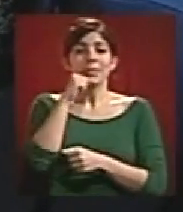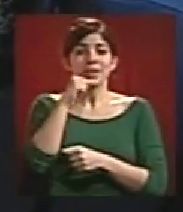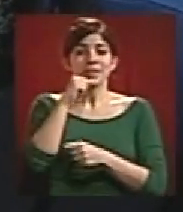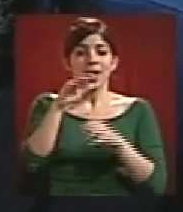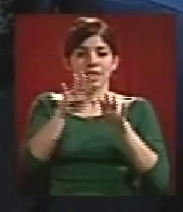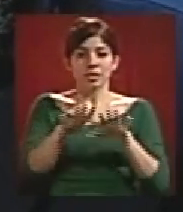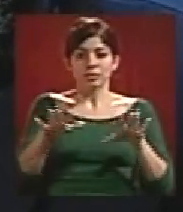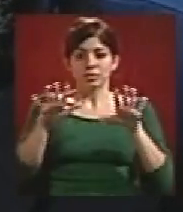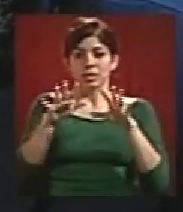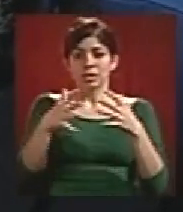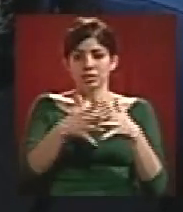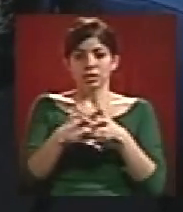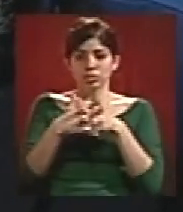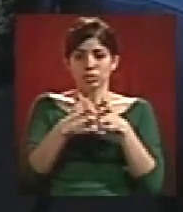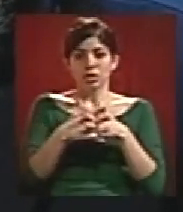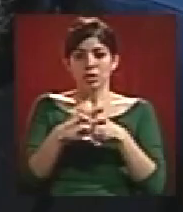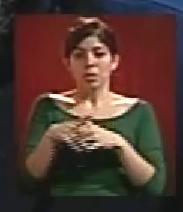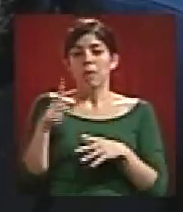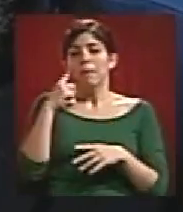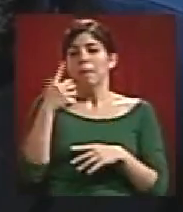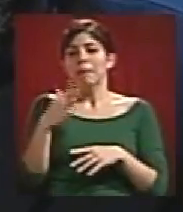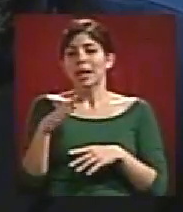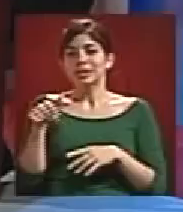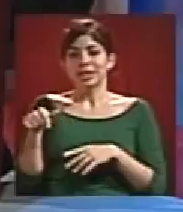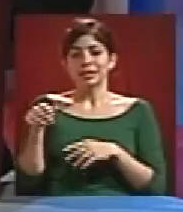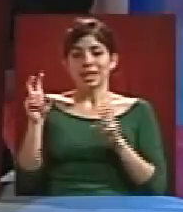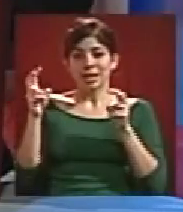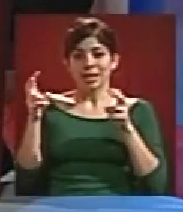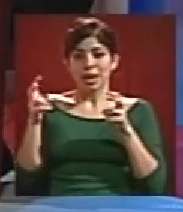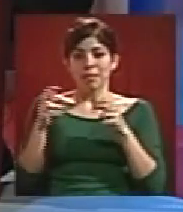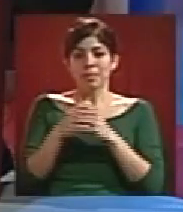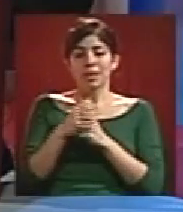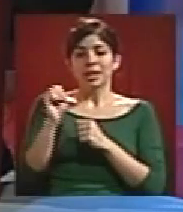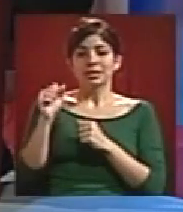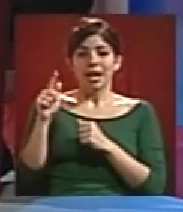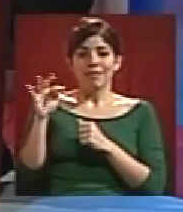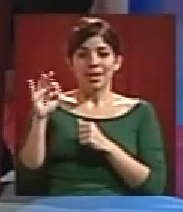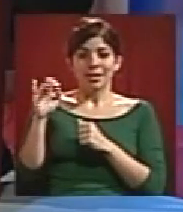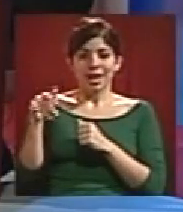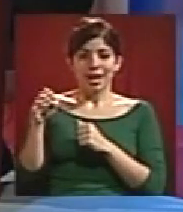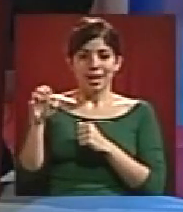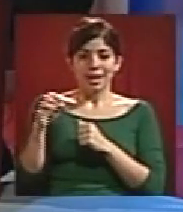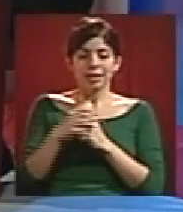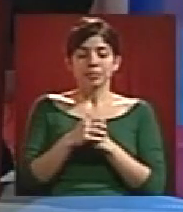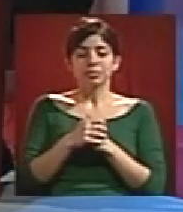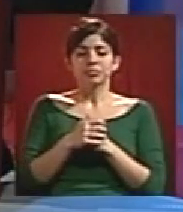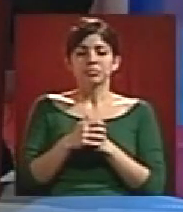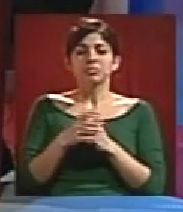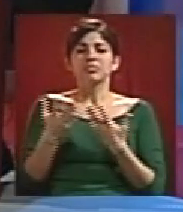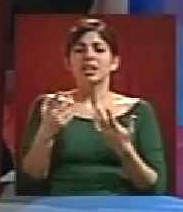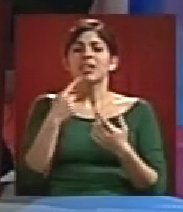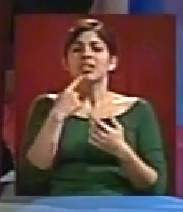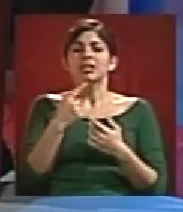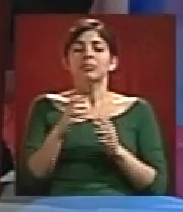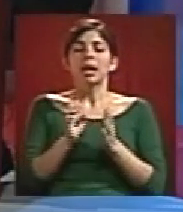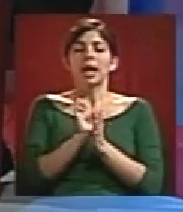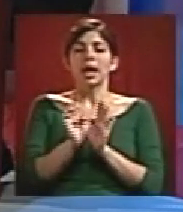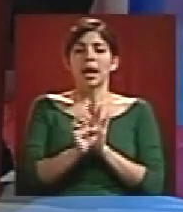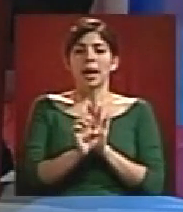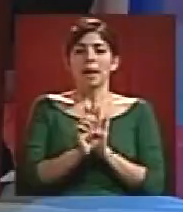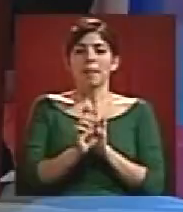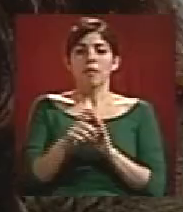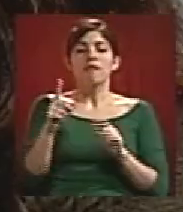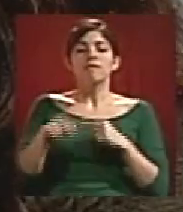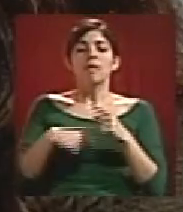americano, parecido a este tema del salvataje. De alguna manera decir, bueno, vamos a respaldar a